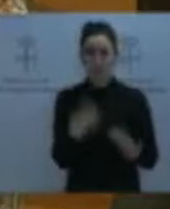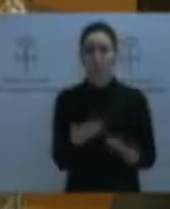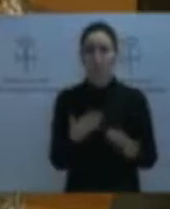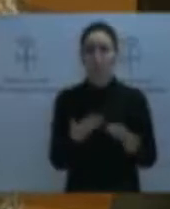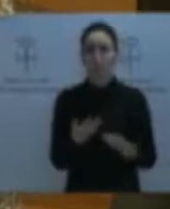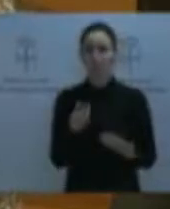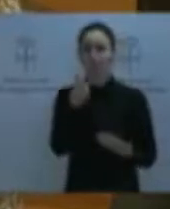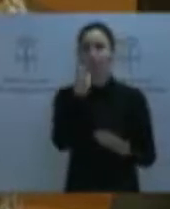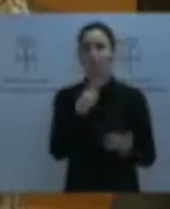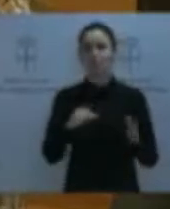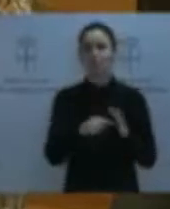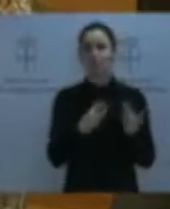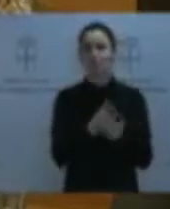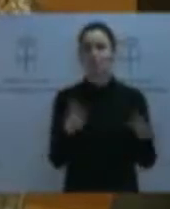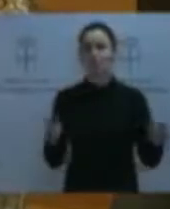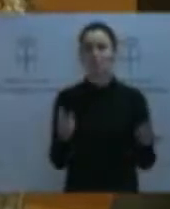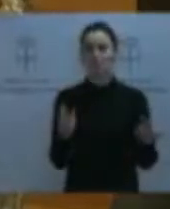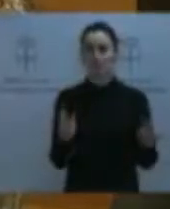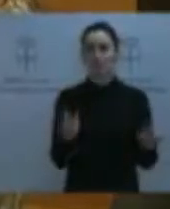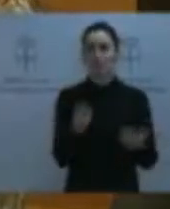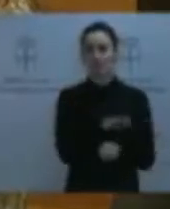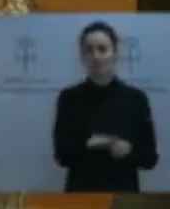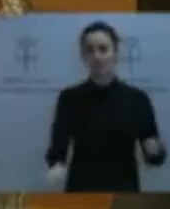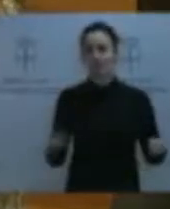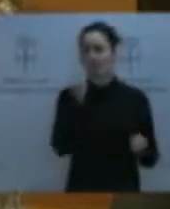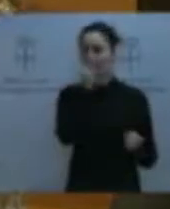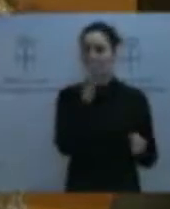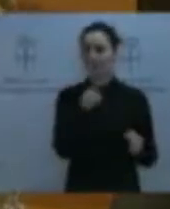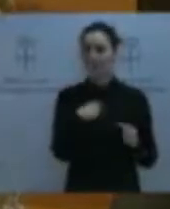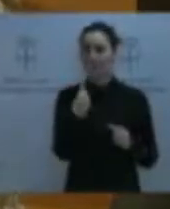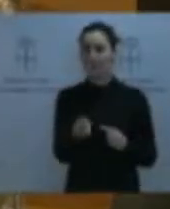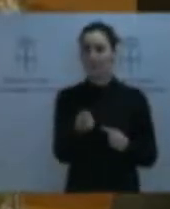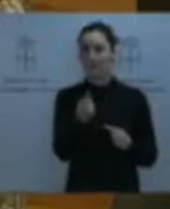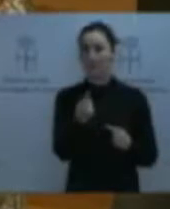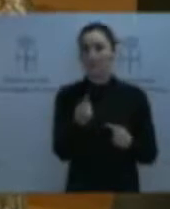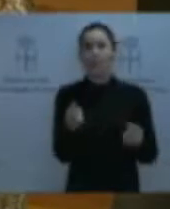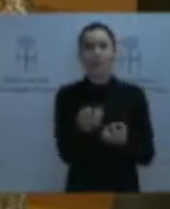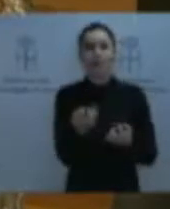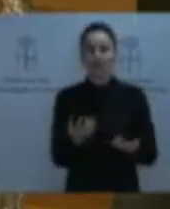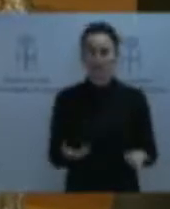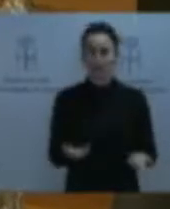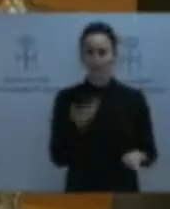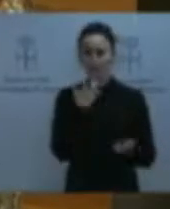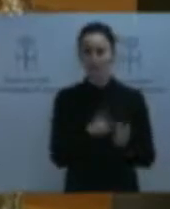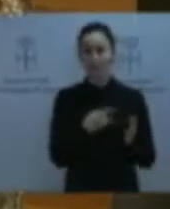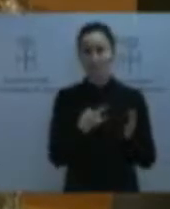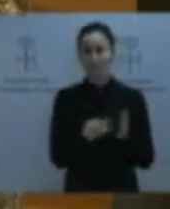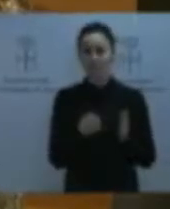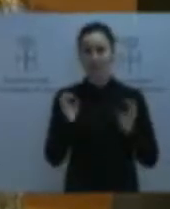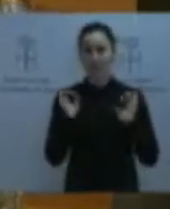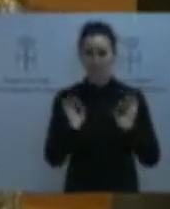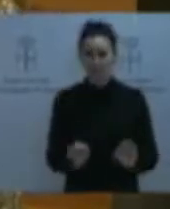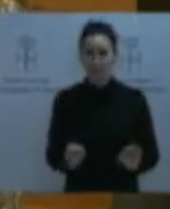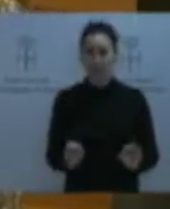cubierto, pero ¿qué vamos a hacer a partir del 2018? Si no tenemos un plan ya preparado para ver qué vamos a